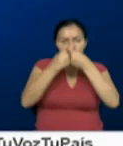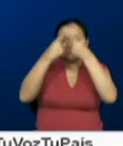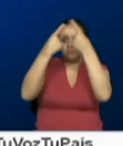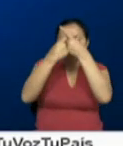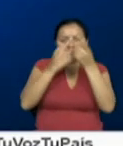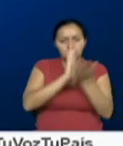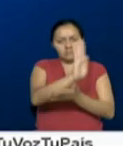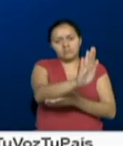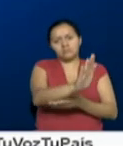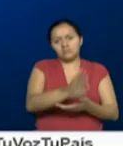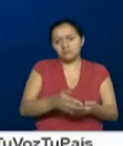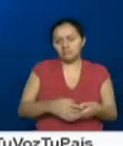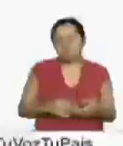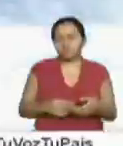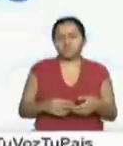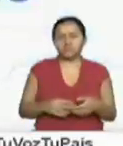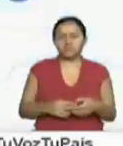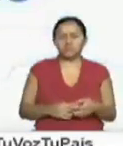gestos de rechazo.